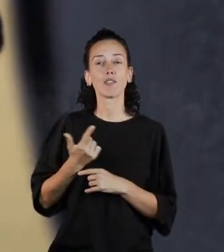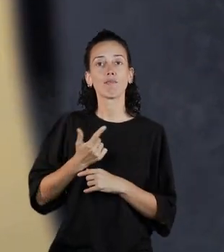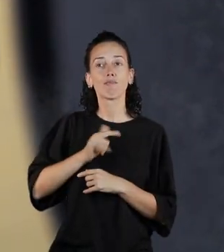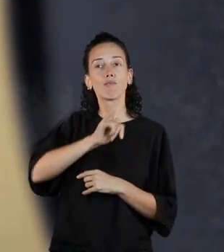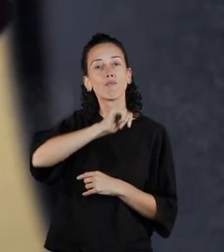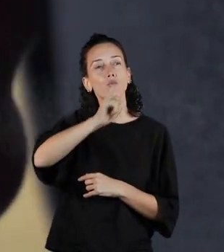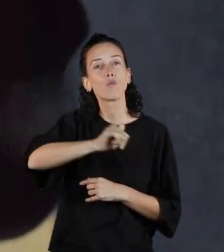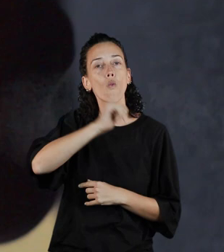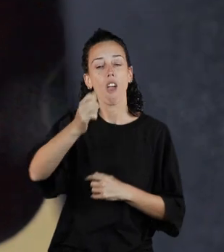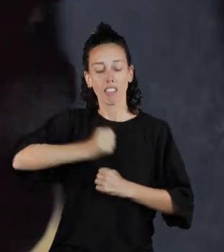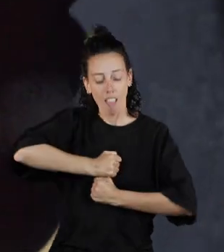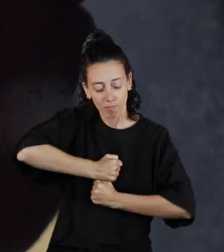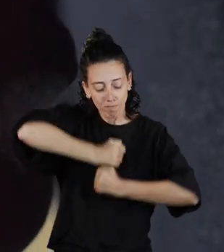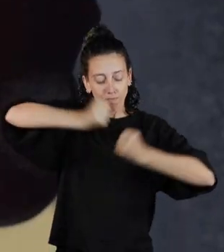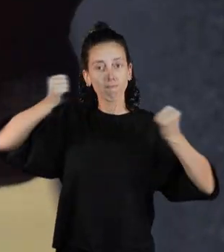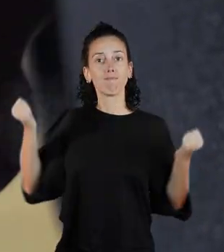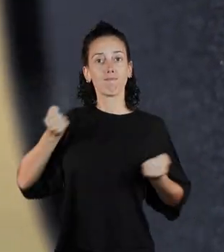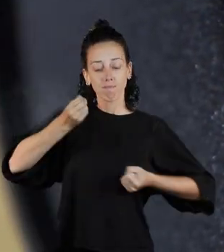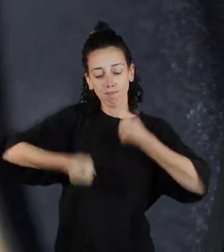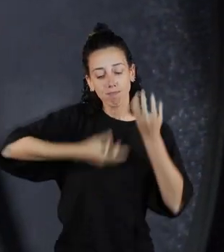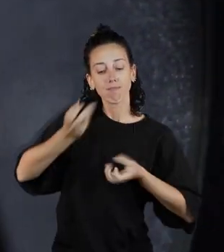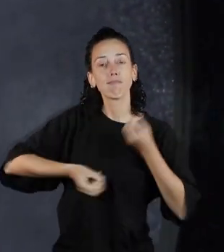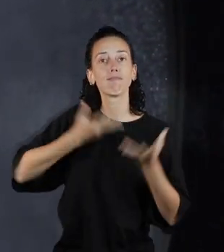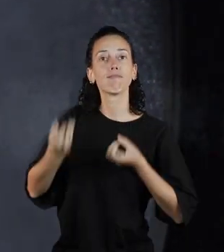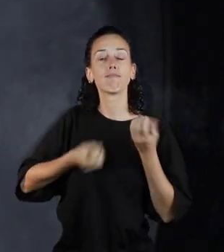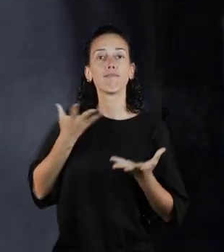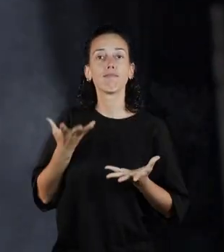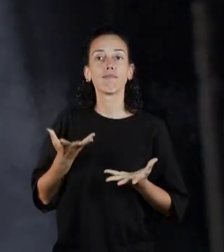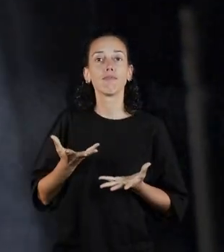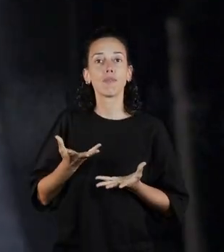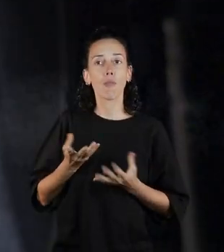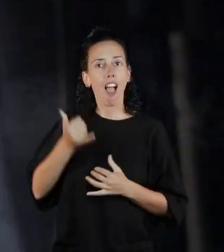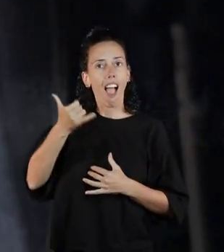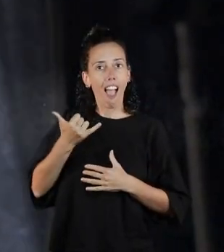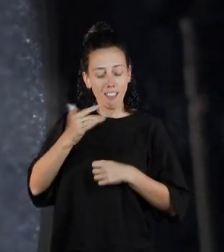después de poder expresarme, de poder contar, porque todo eso